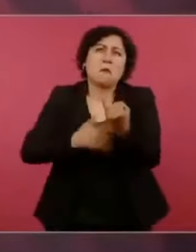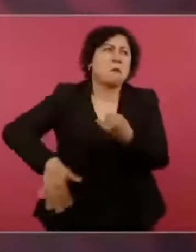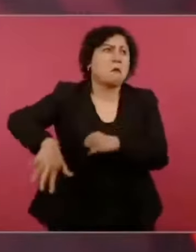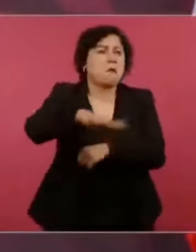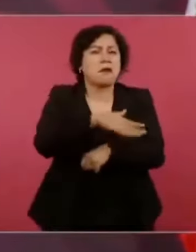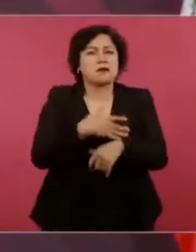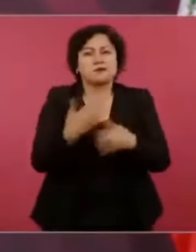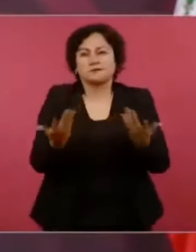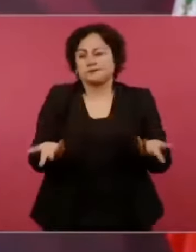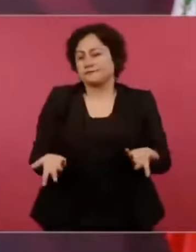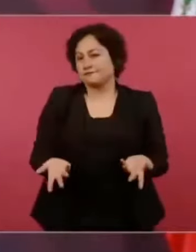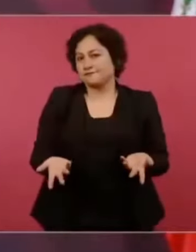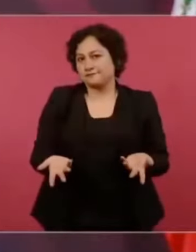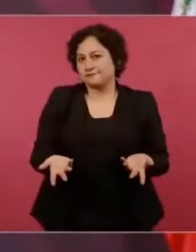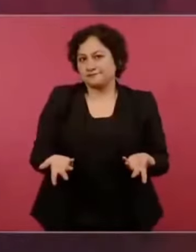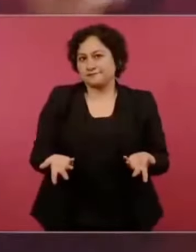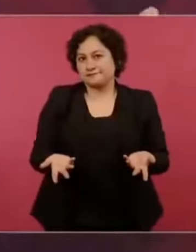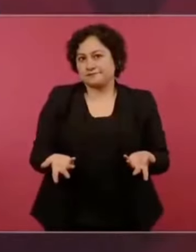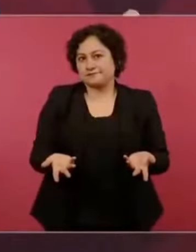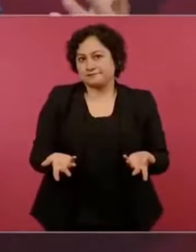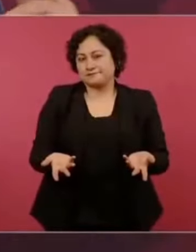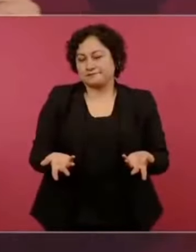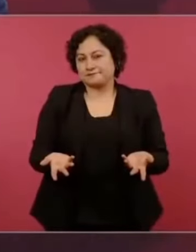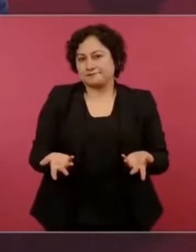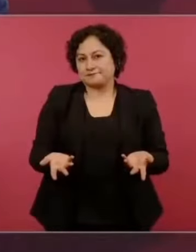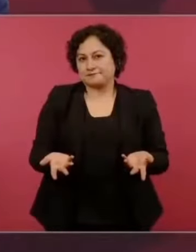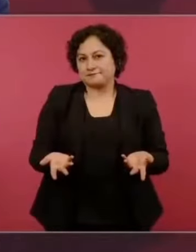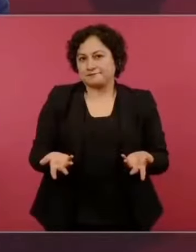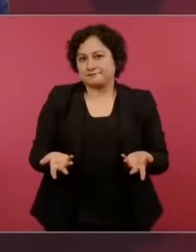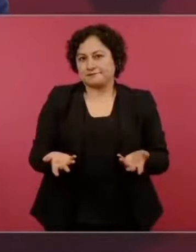pues no es lo mismo.